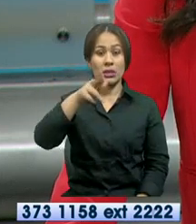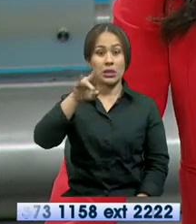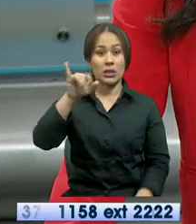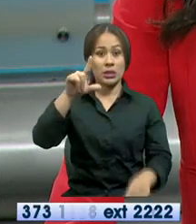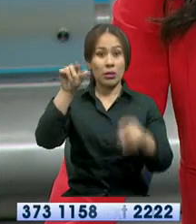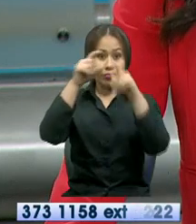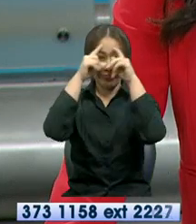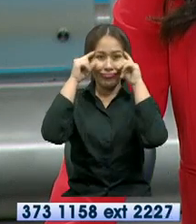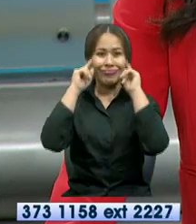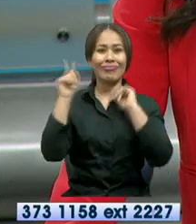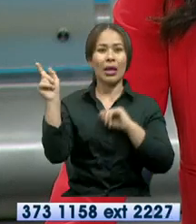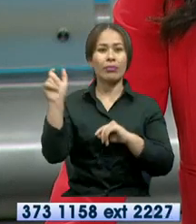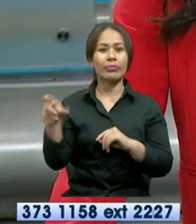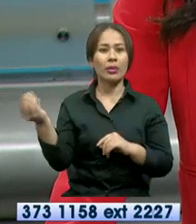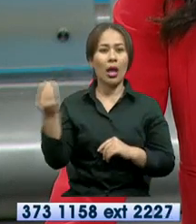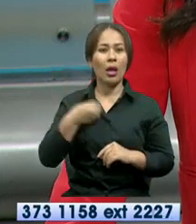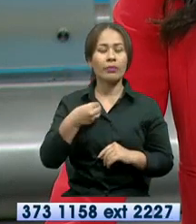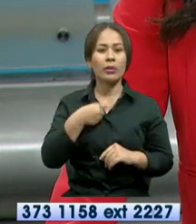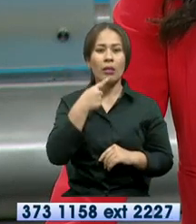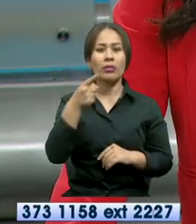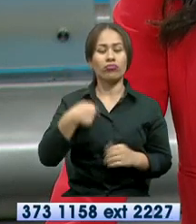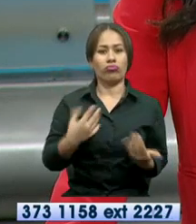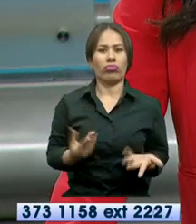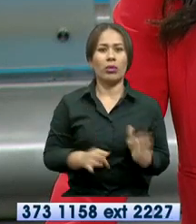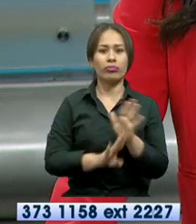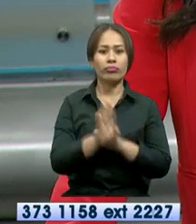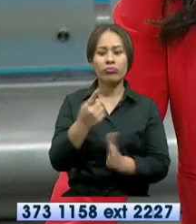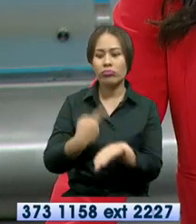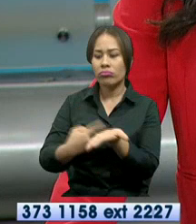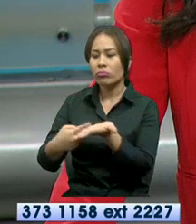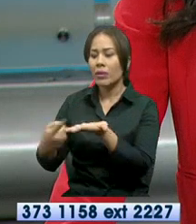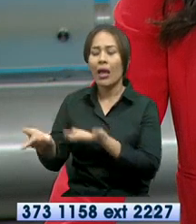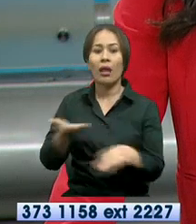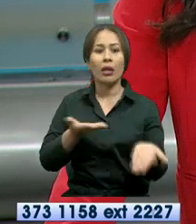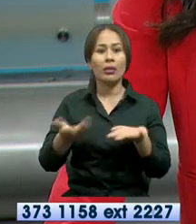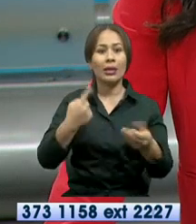Lasso. El aspirante a la presidencia mantuvo en Quito un encuentro con